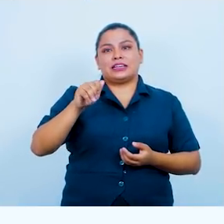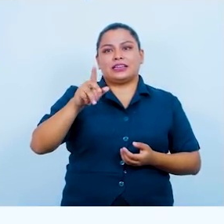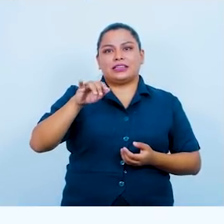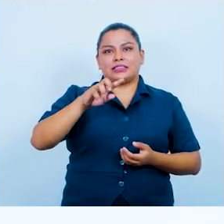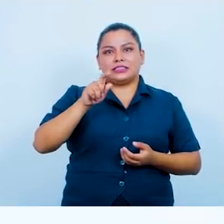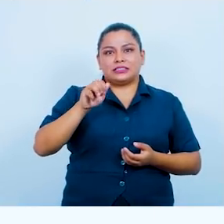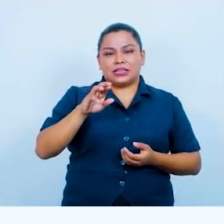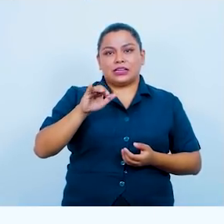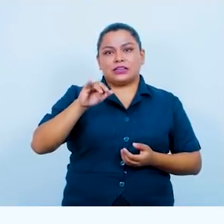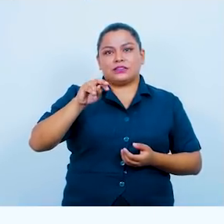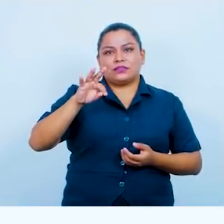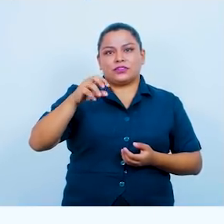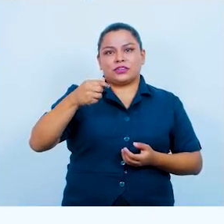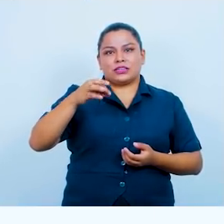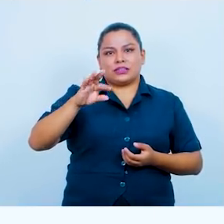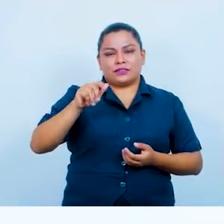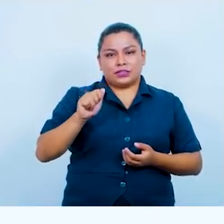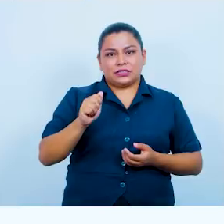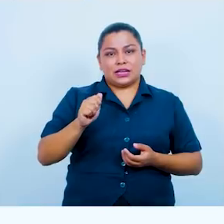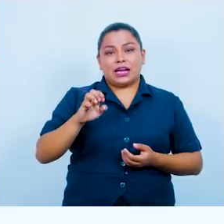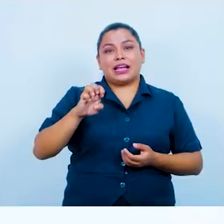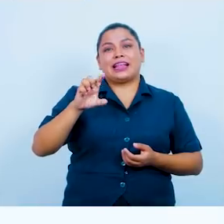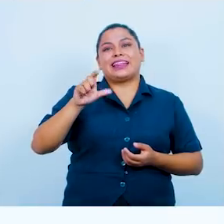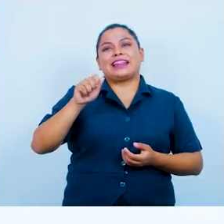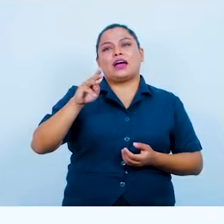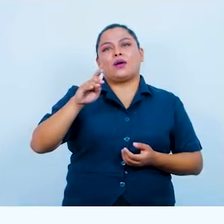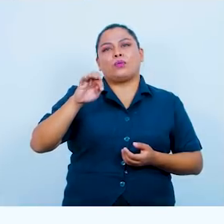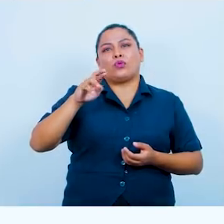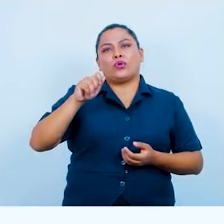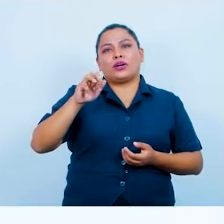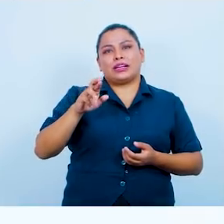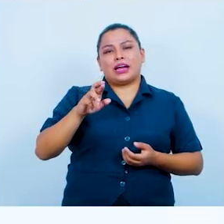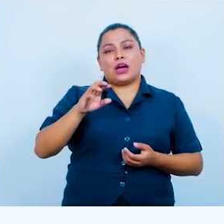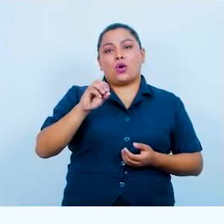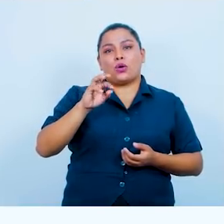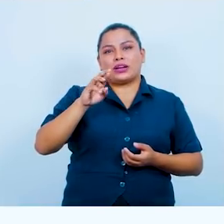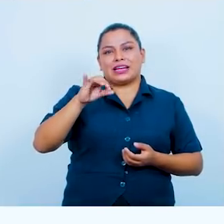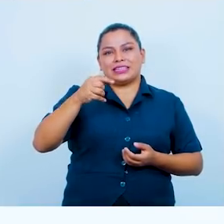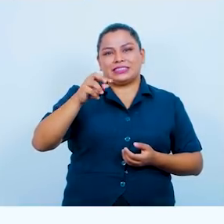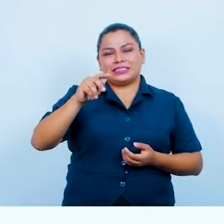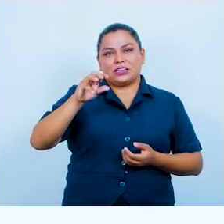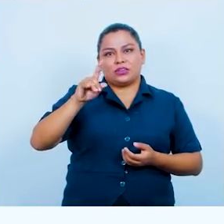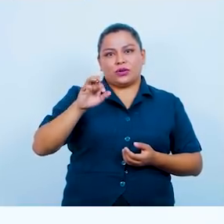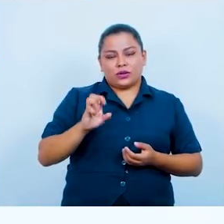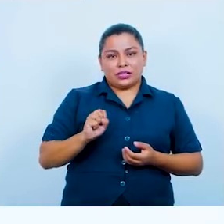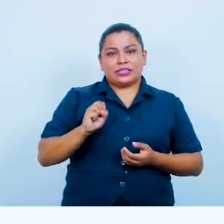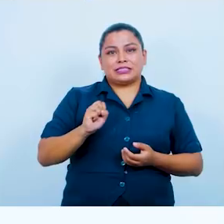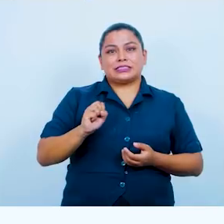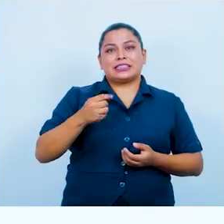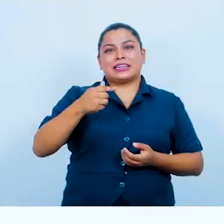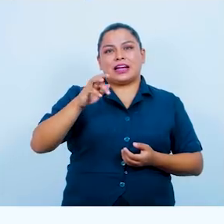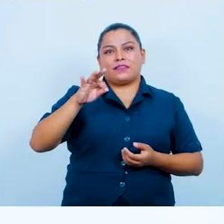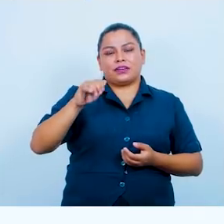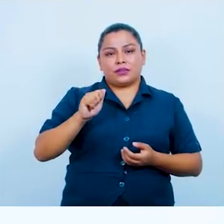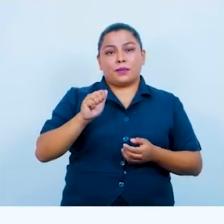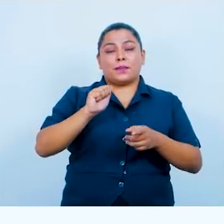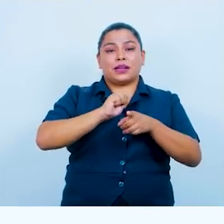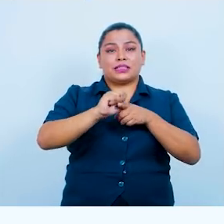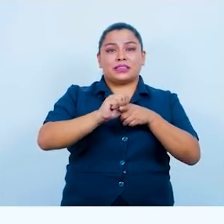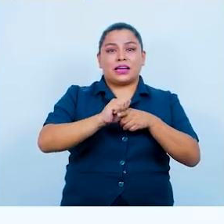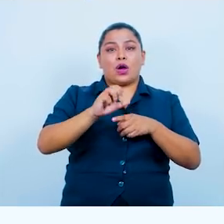infografías, elaborar organizadores gráficos, practicar ortografía y redacción a través de